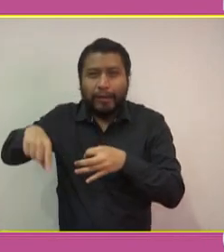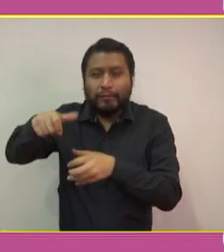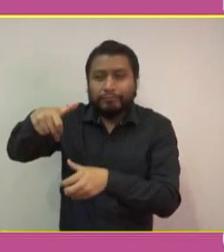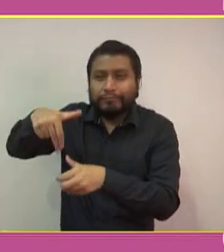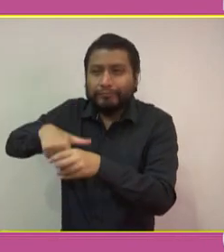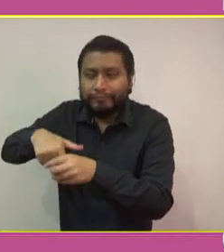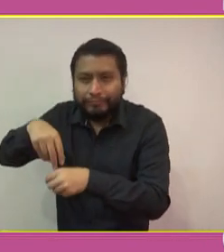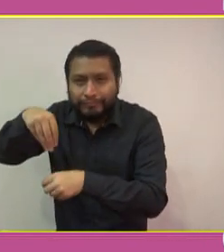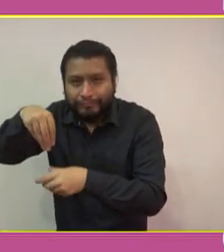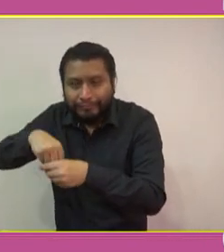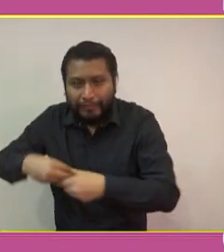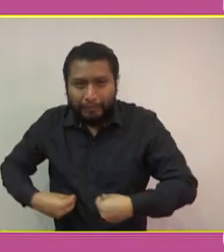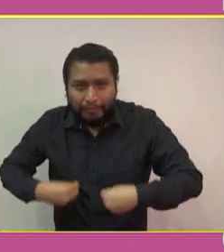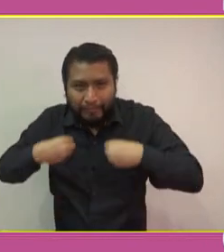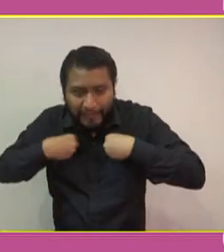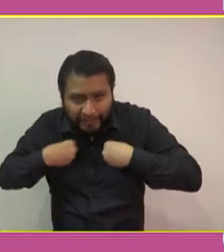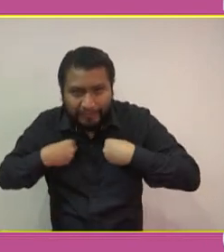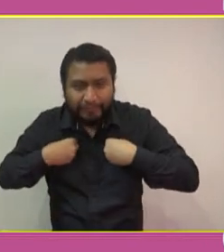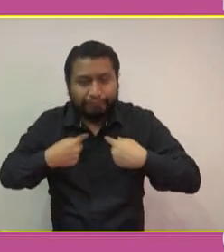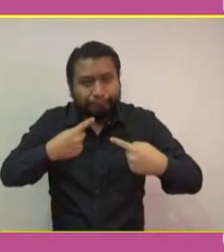coexisten. Y